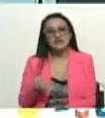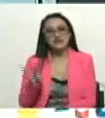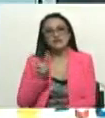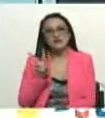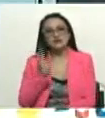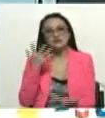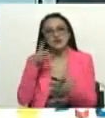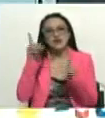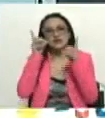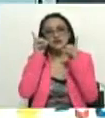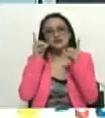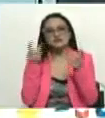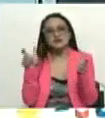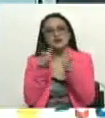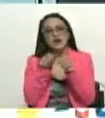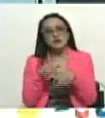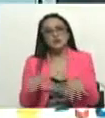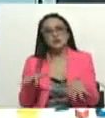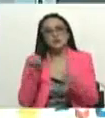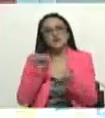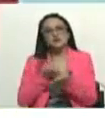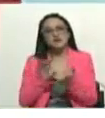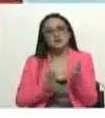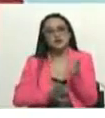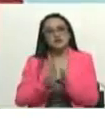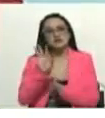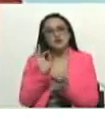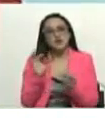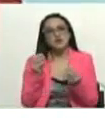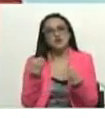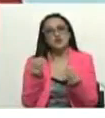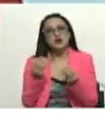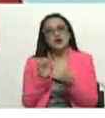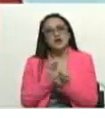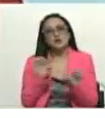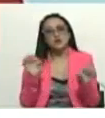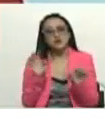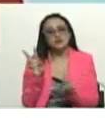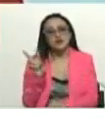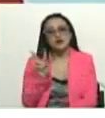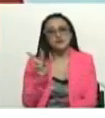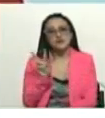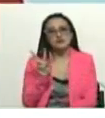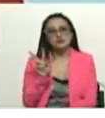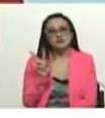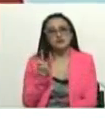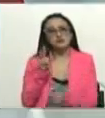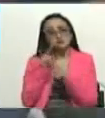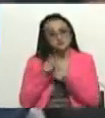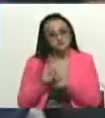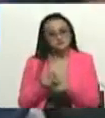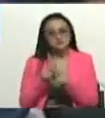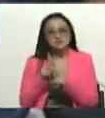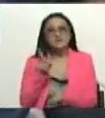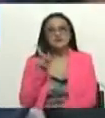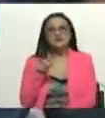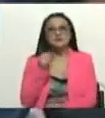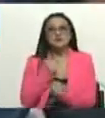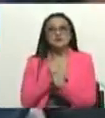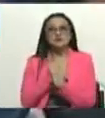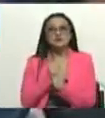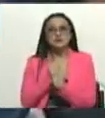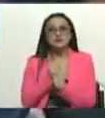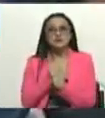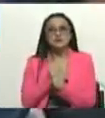encuentro con las estructuras de los Centros de Desarrollo de Calidad Educativa de Caracas, reconociendo la labor,